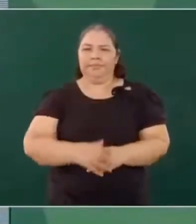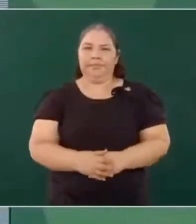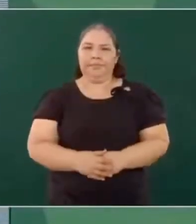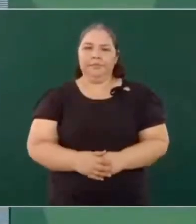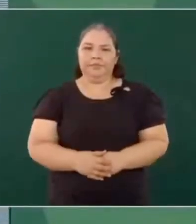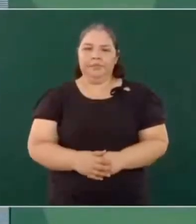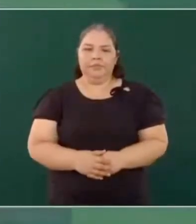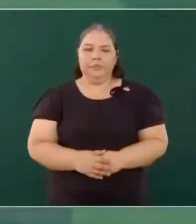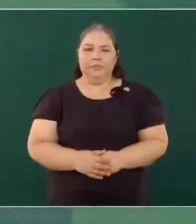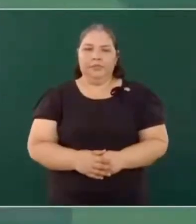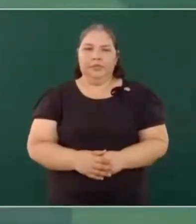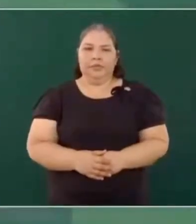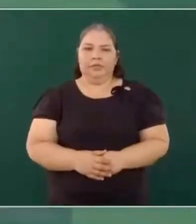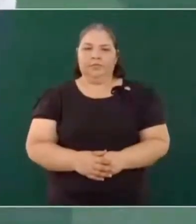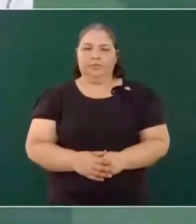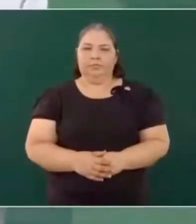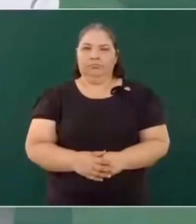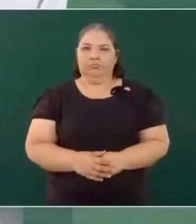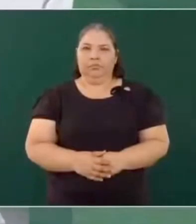No hay